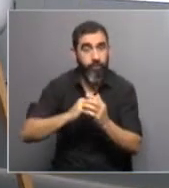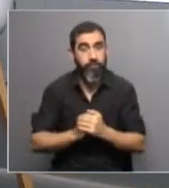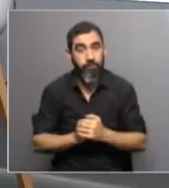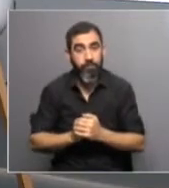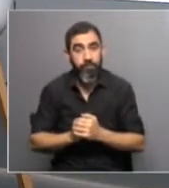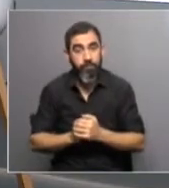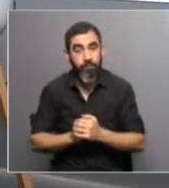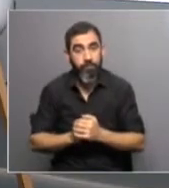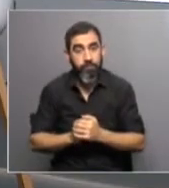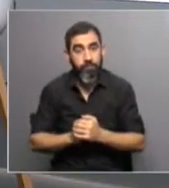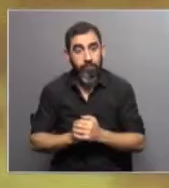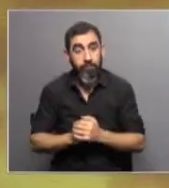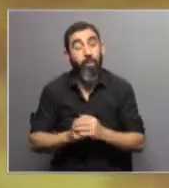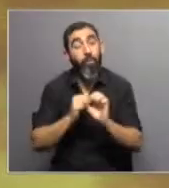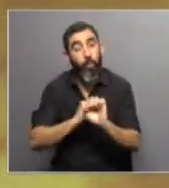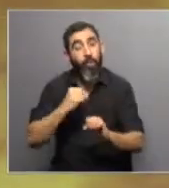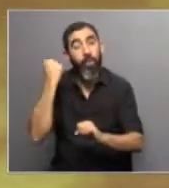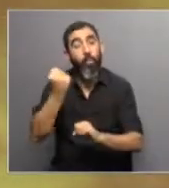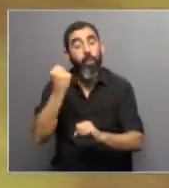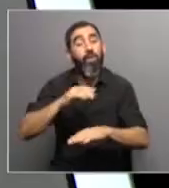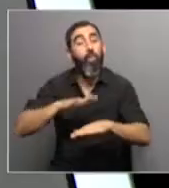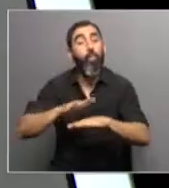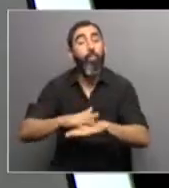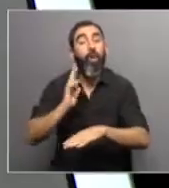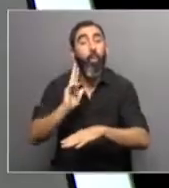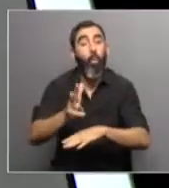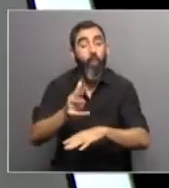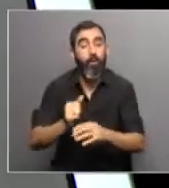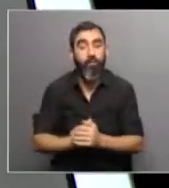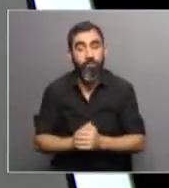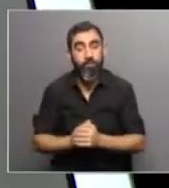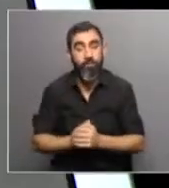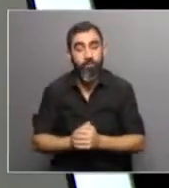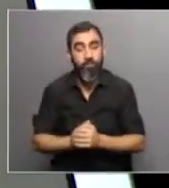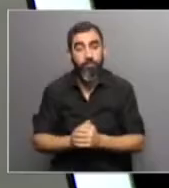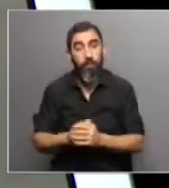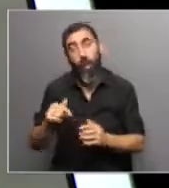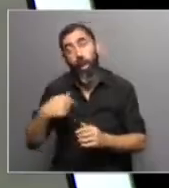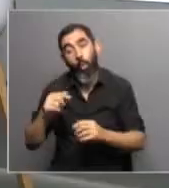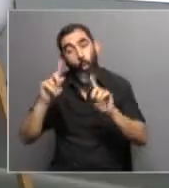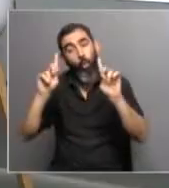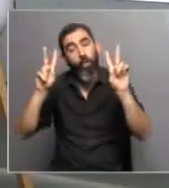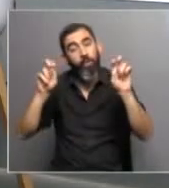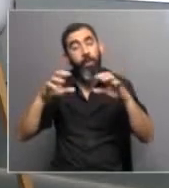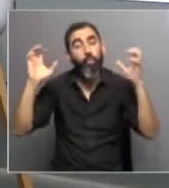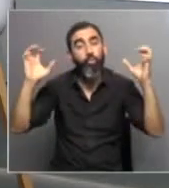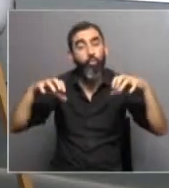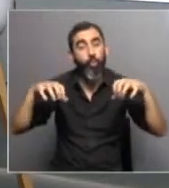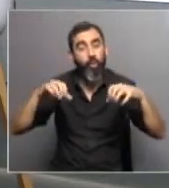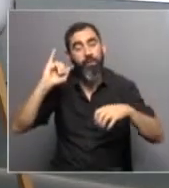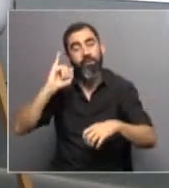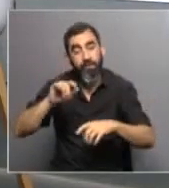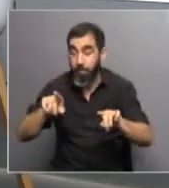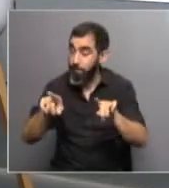y se pueden atribuir en forma importante a la acción humana. Hay otra placa similar que habla de las lluvias. Exacto.